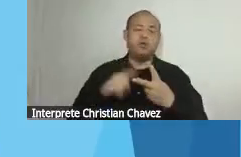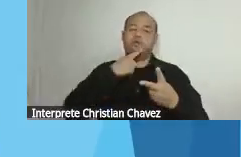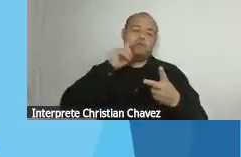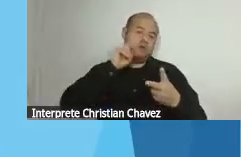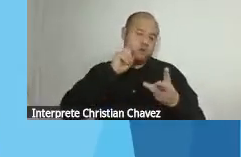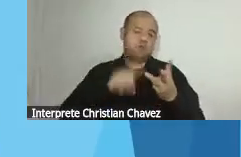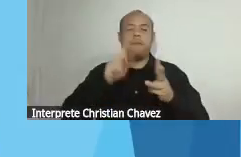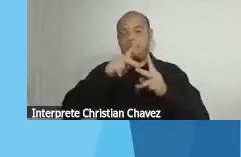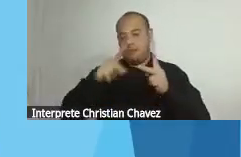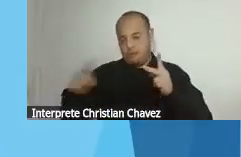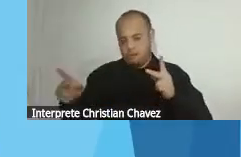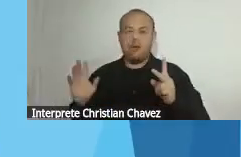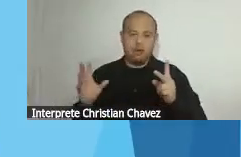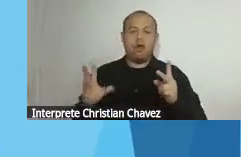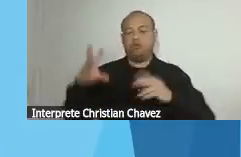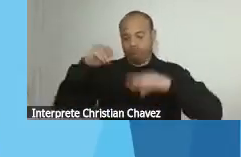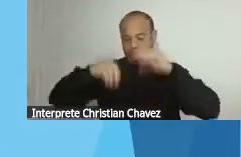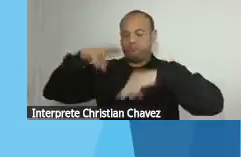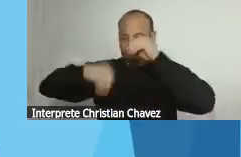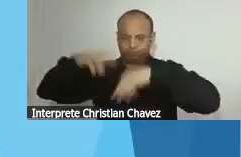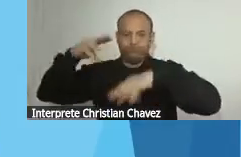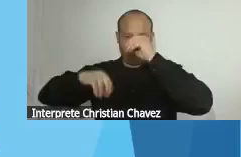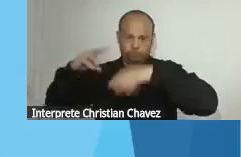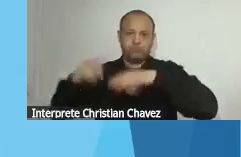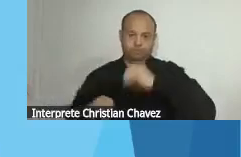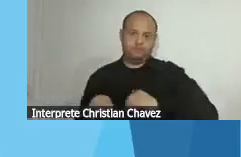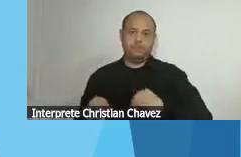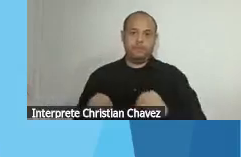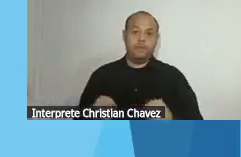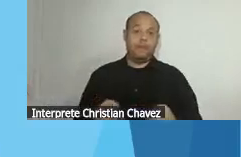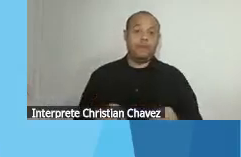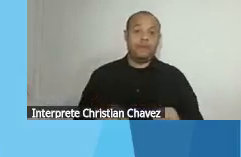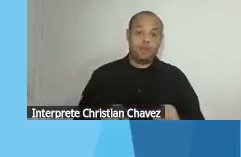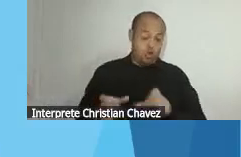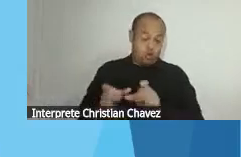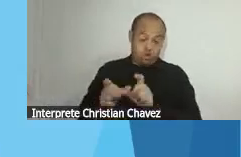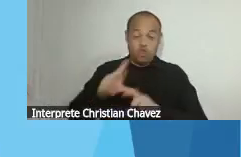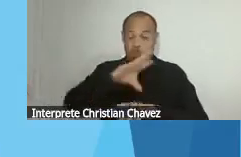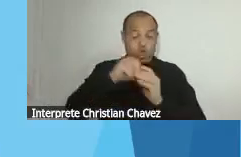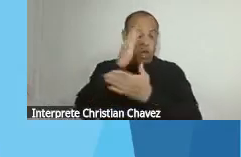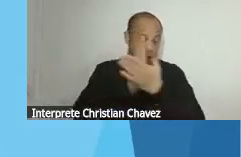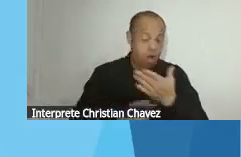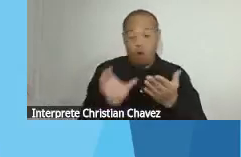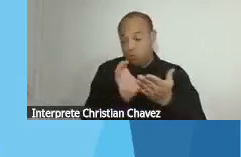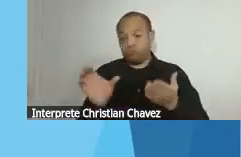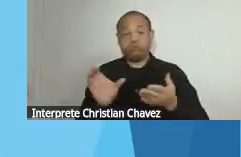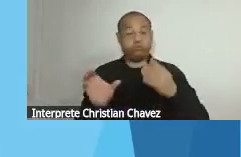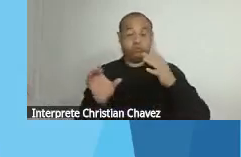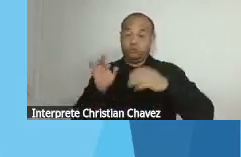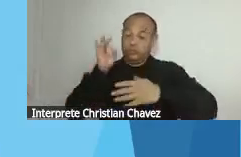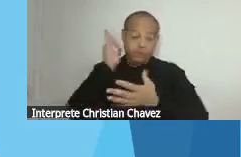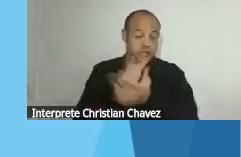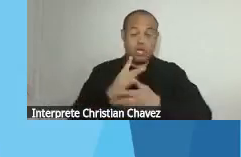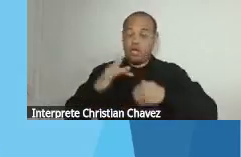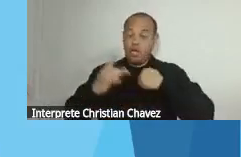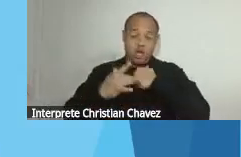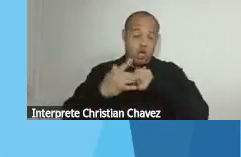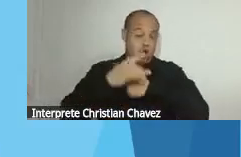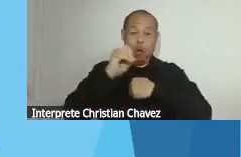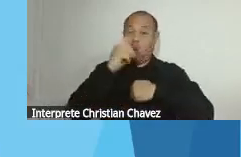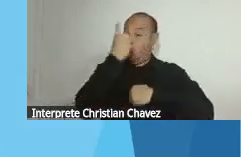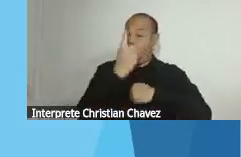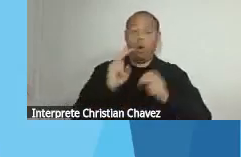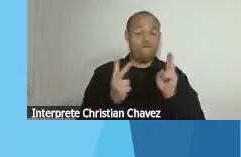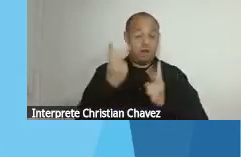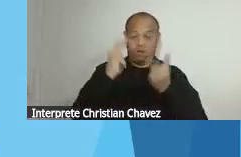sí, varias verduras, sí. La mitad del plato no tiene que ser solamente de una verdura, sino le podemos dar variedad. ¿Sí? Aquí